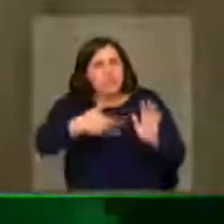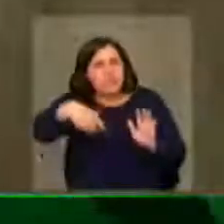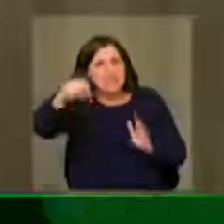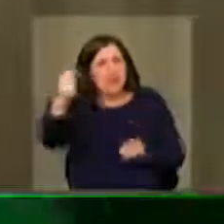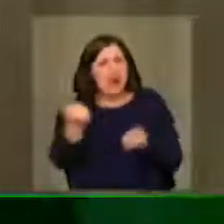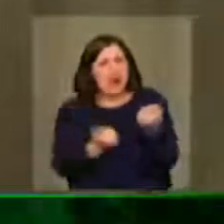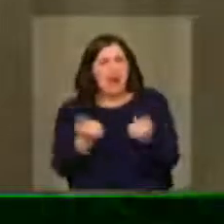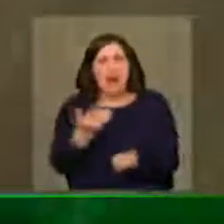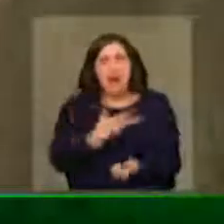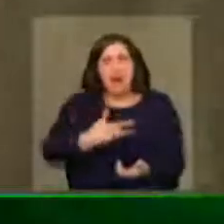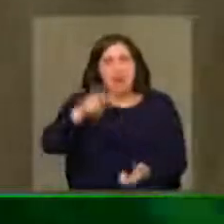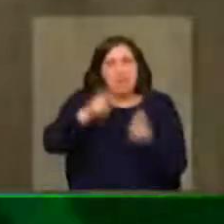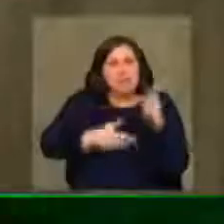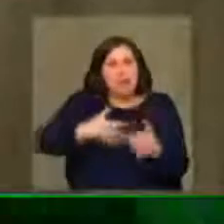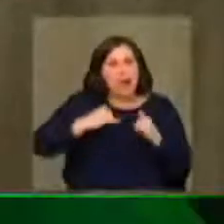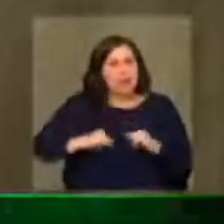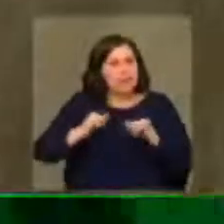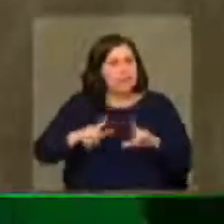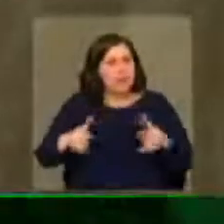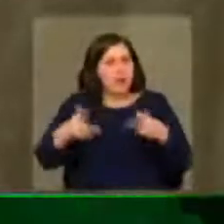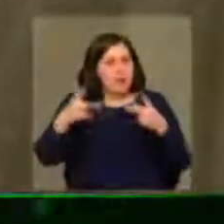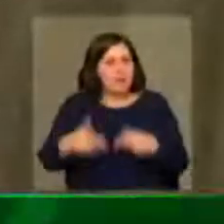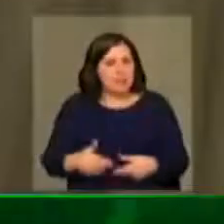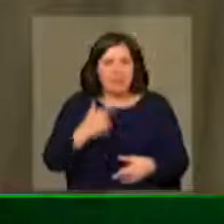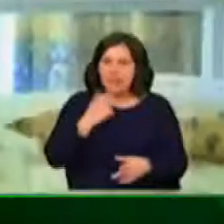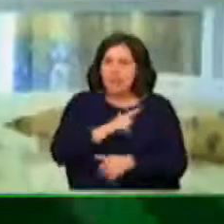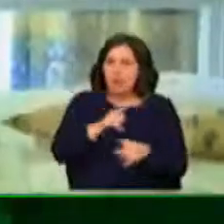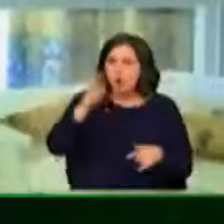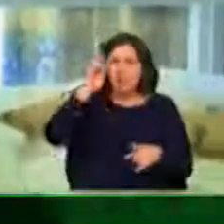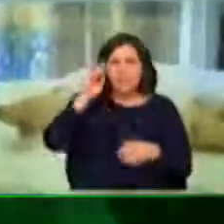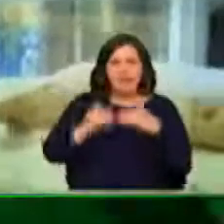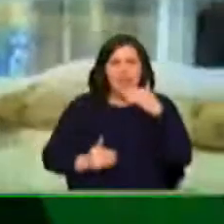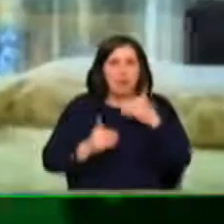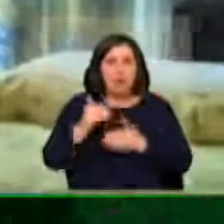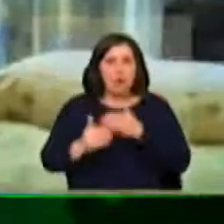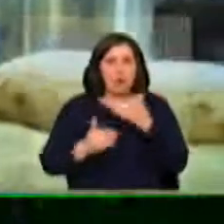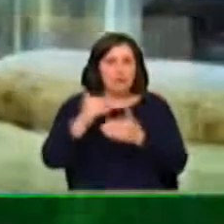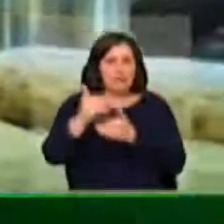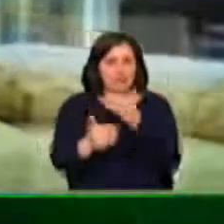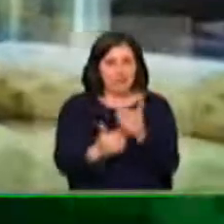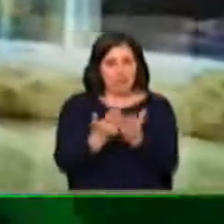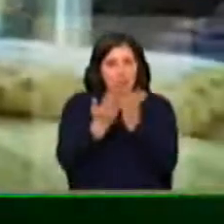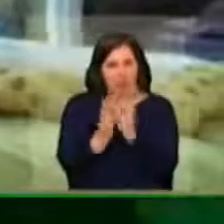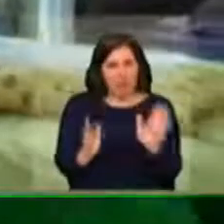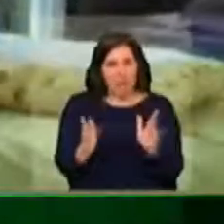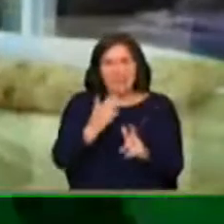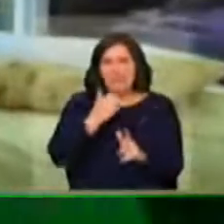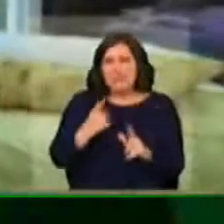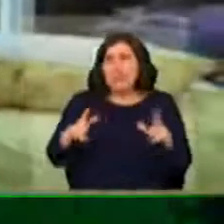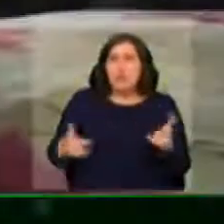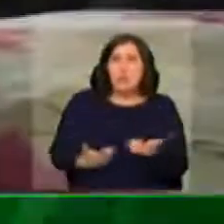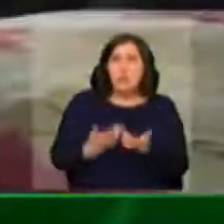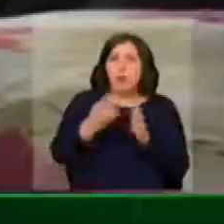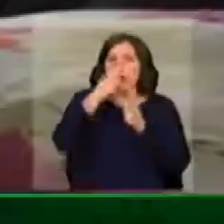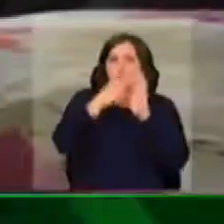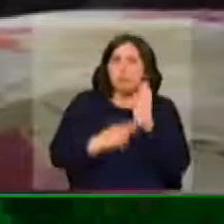sin limitaciones. Señalan que no respeta la progresividad en la apertura de las restricciones y cuestionan que no establezca un protocolo de